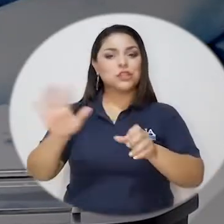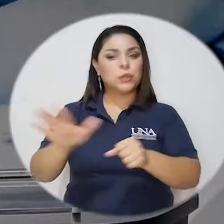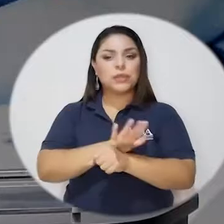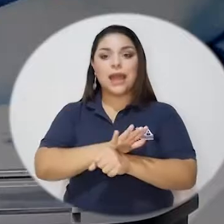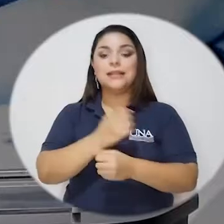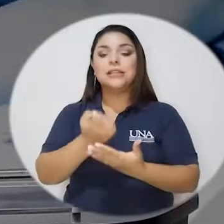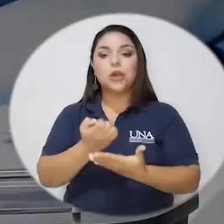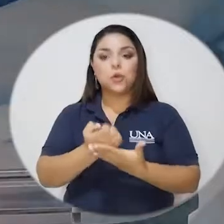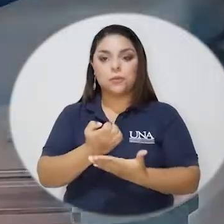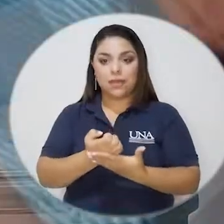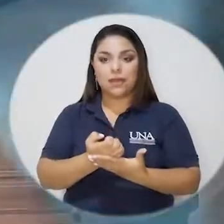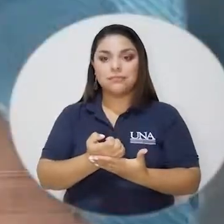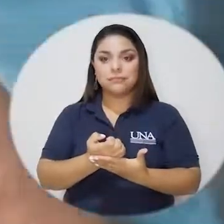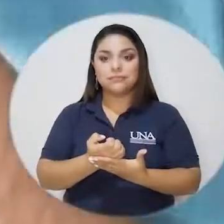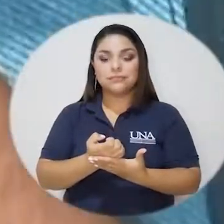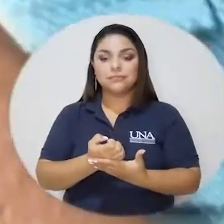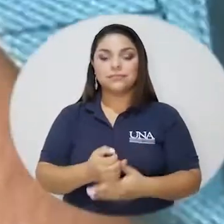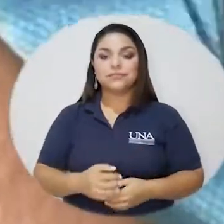prácticamente total de la economía,